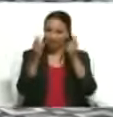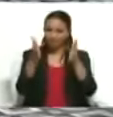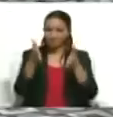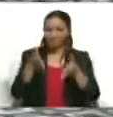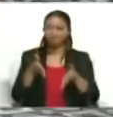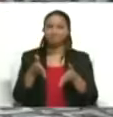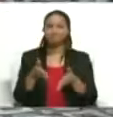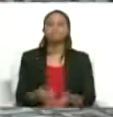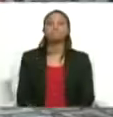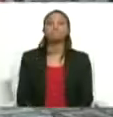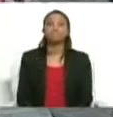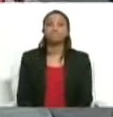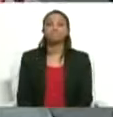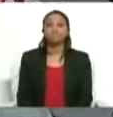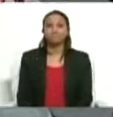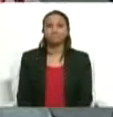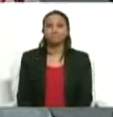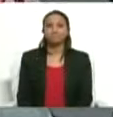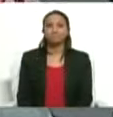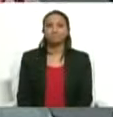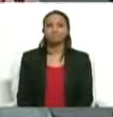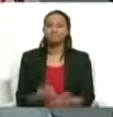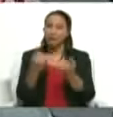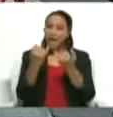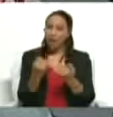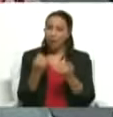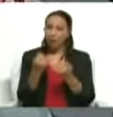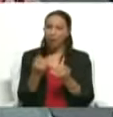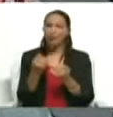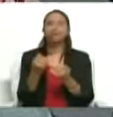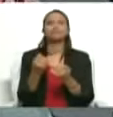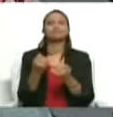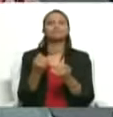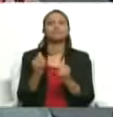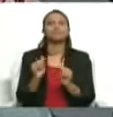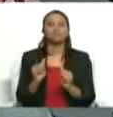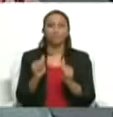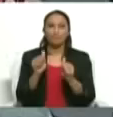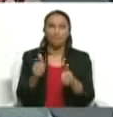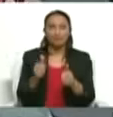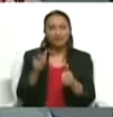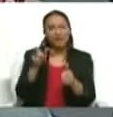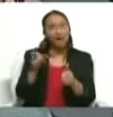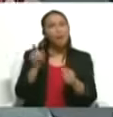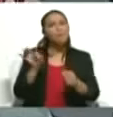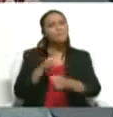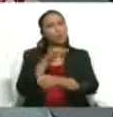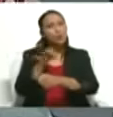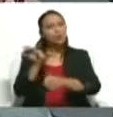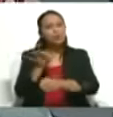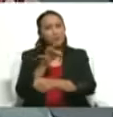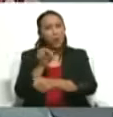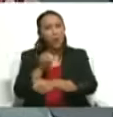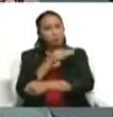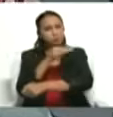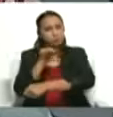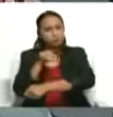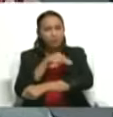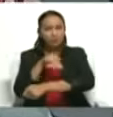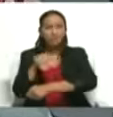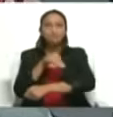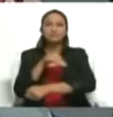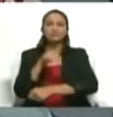A continuación, disfrutaremos de un sentido homenaje sinfónico a cargo de los músicos. En el contrabajo,